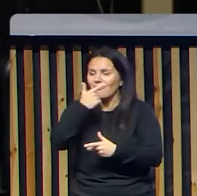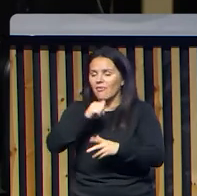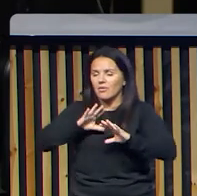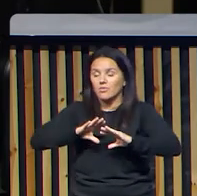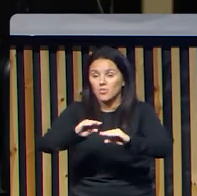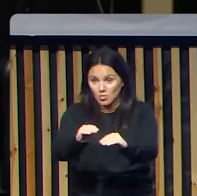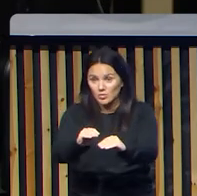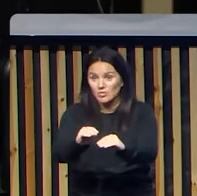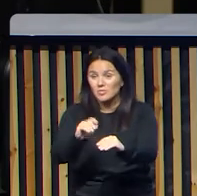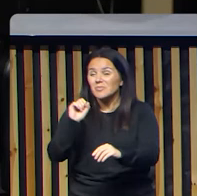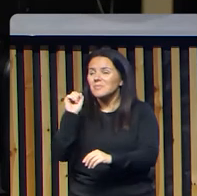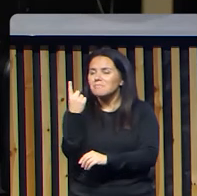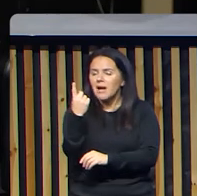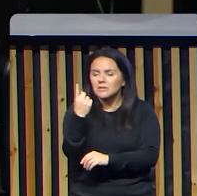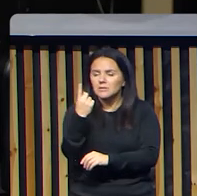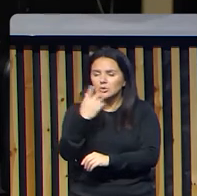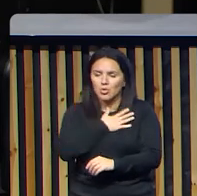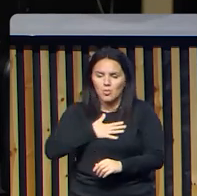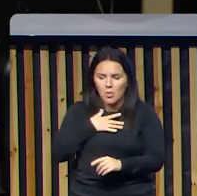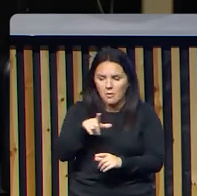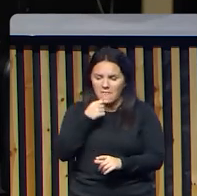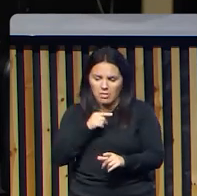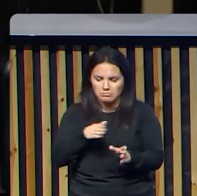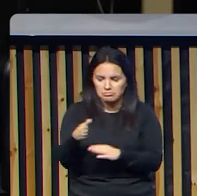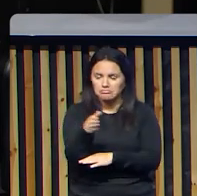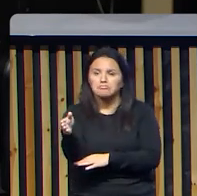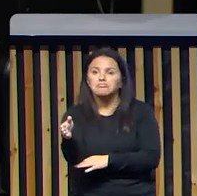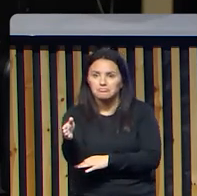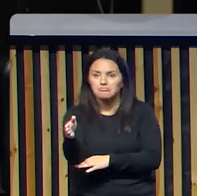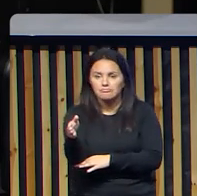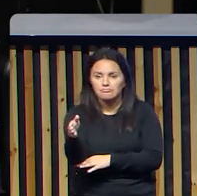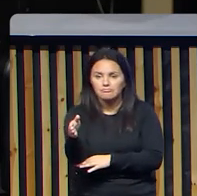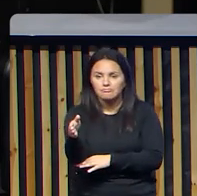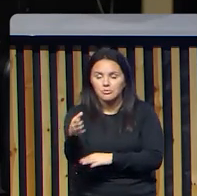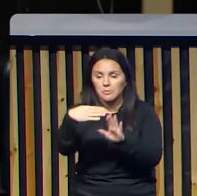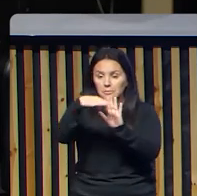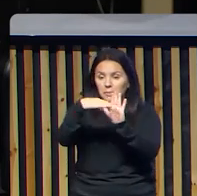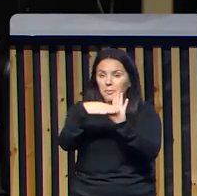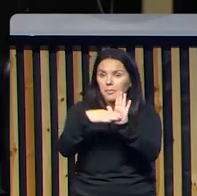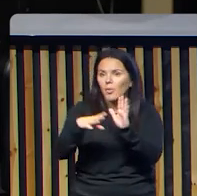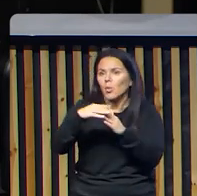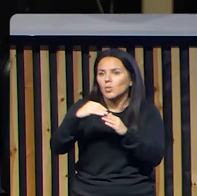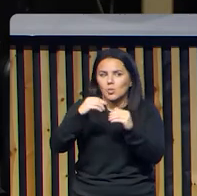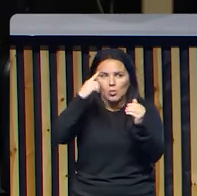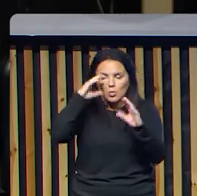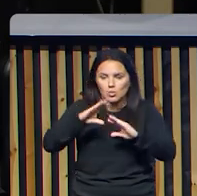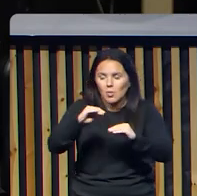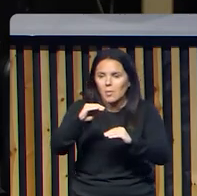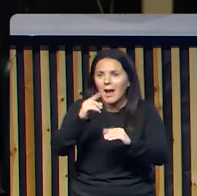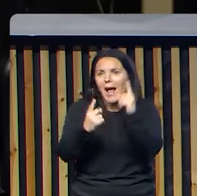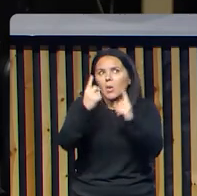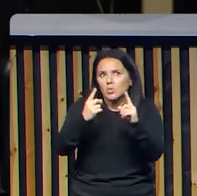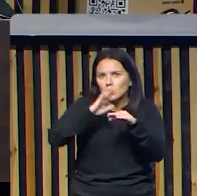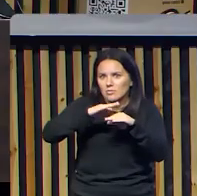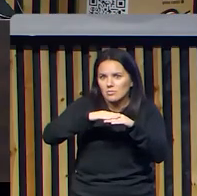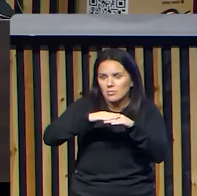usar y lo más intuitivos posibles es decir seguir algunos principios de usabilidad no todos hombre algunos